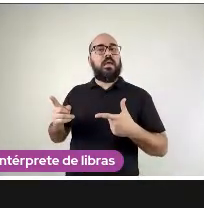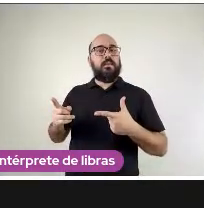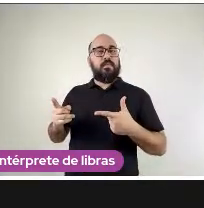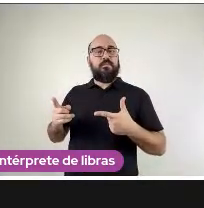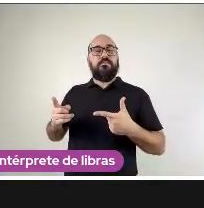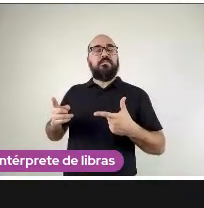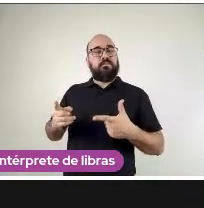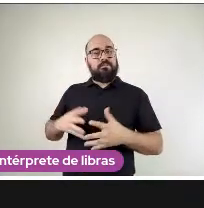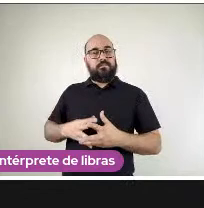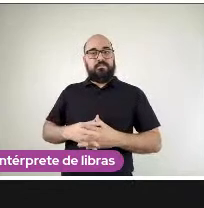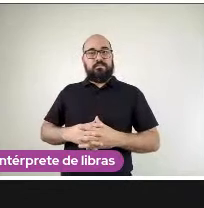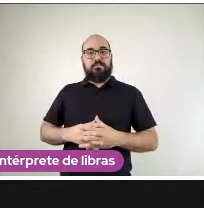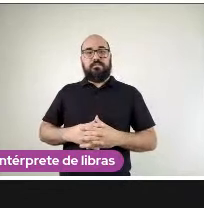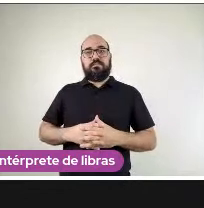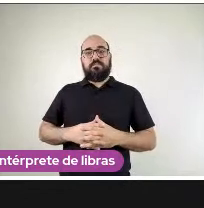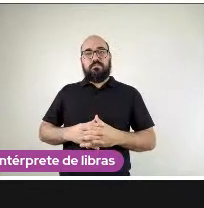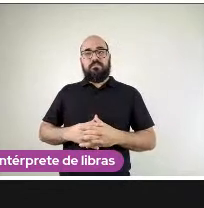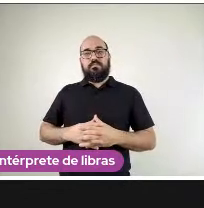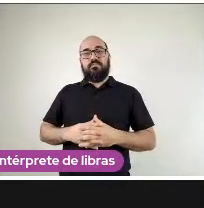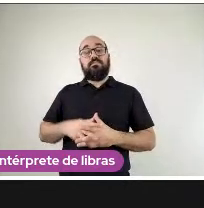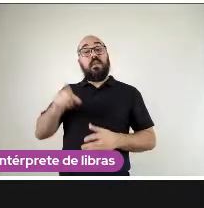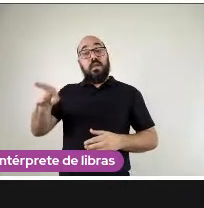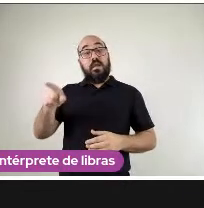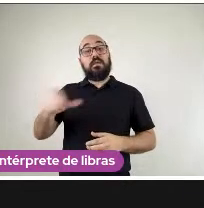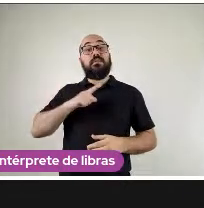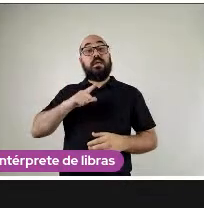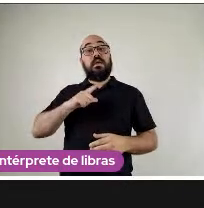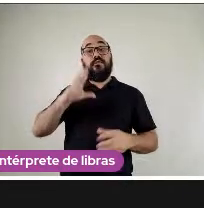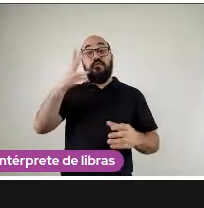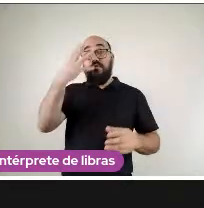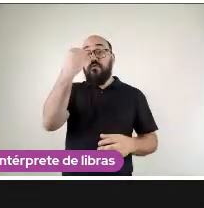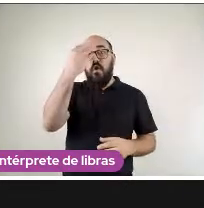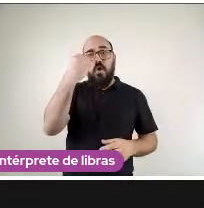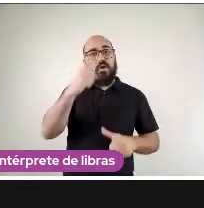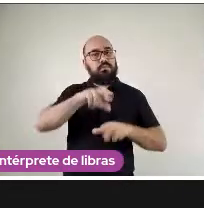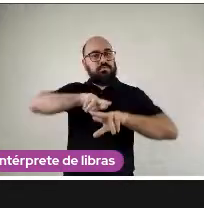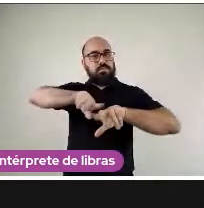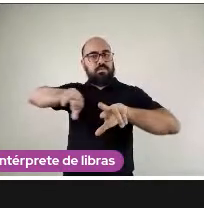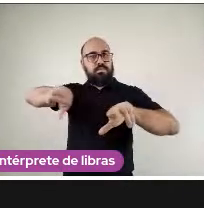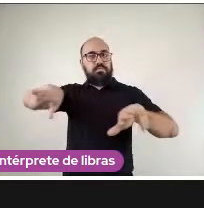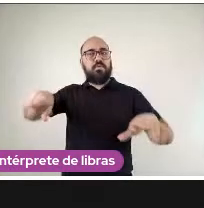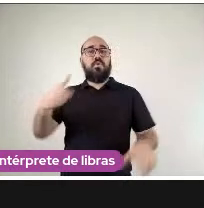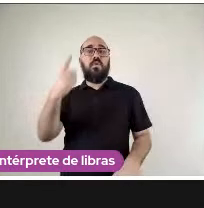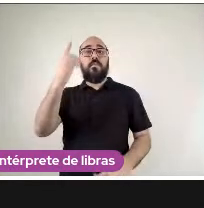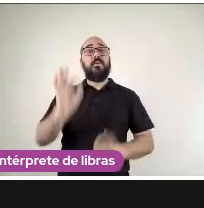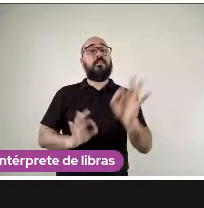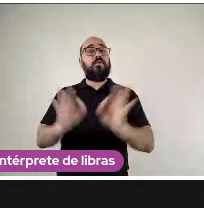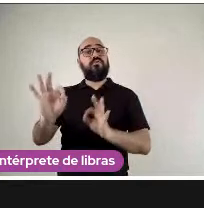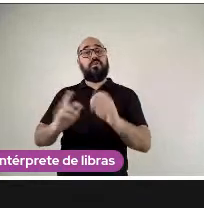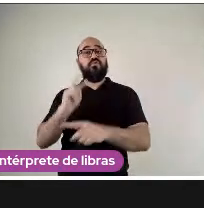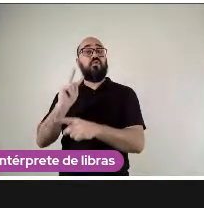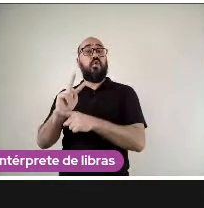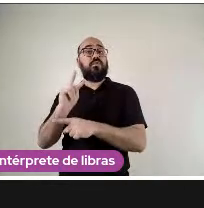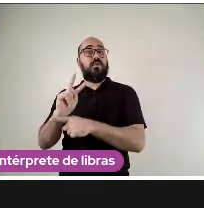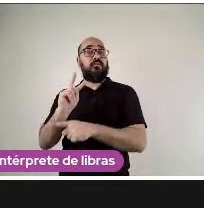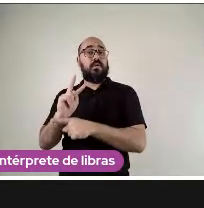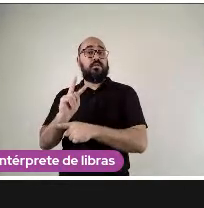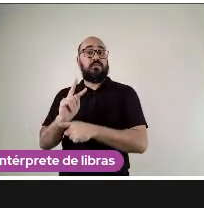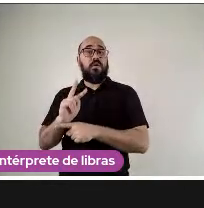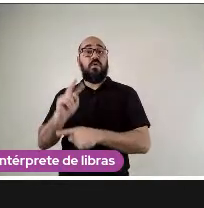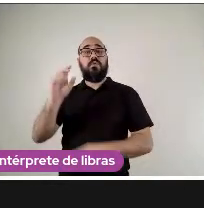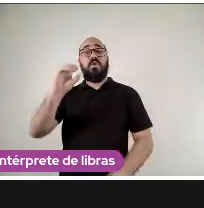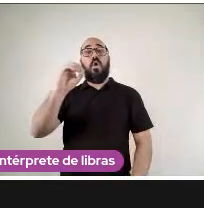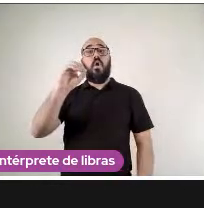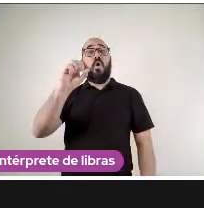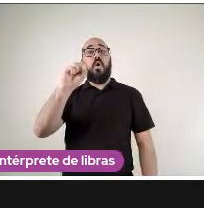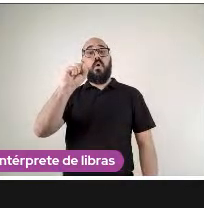proyecto de conservación OSA que tuve como exploradora en National Geographic, que es un vídeo 360 para demostrar la importancia